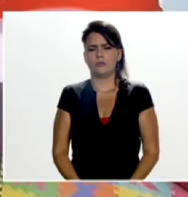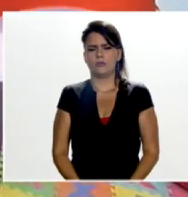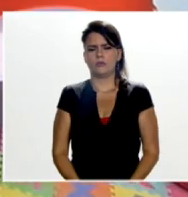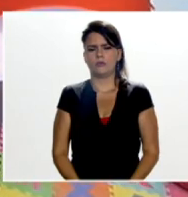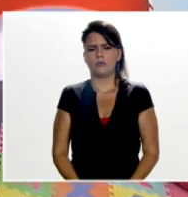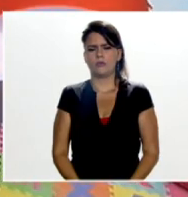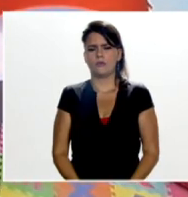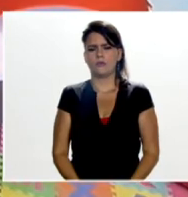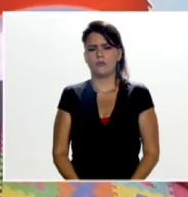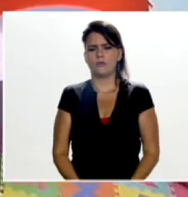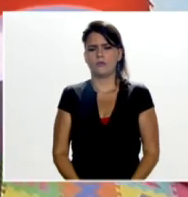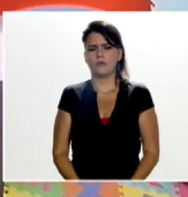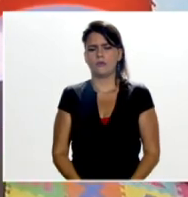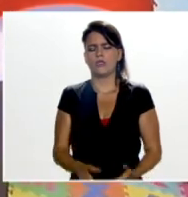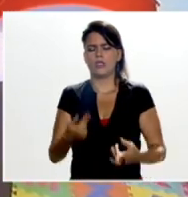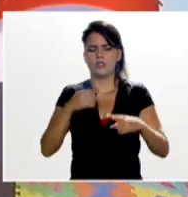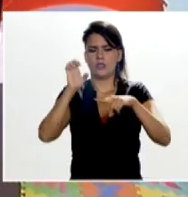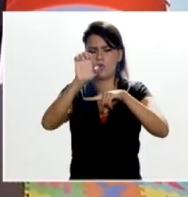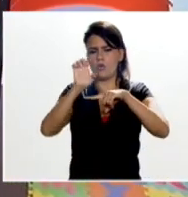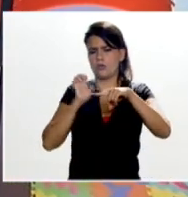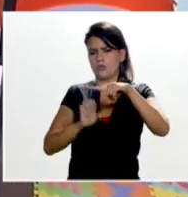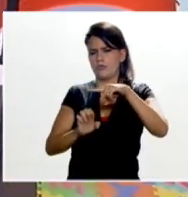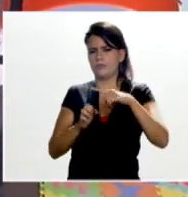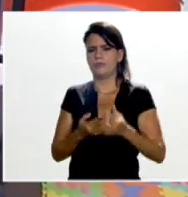de esa ecuación,